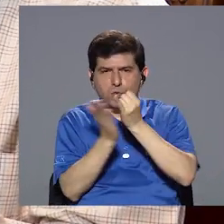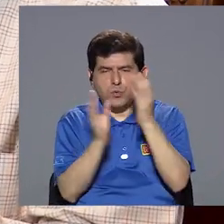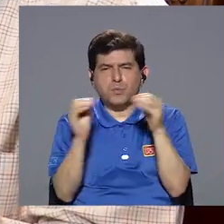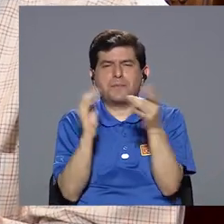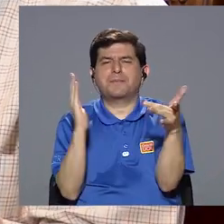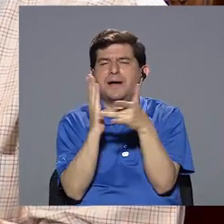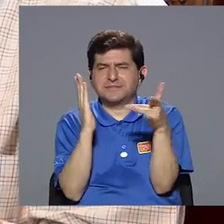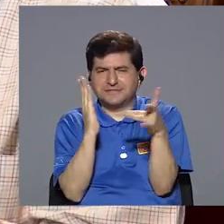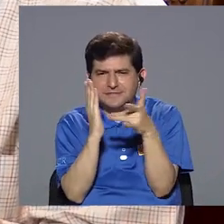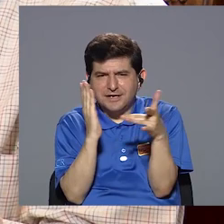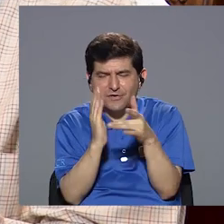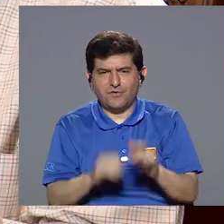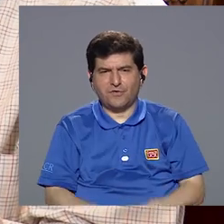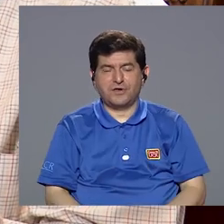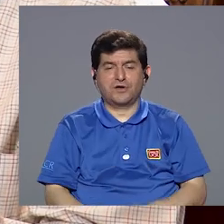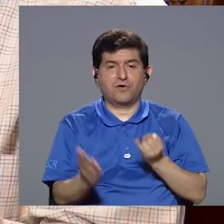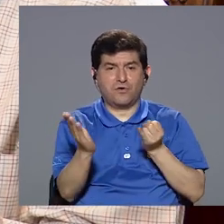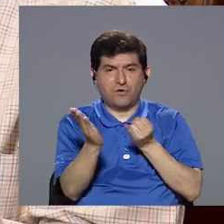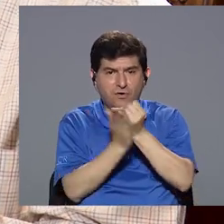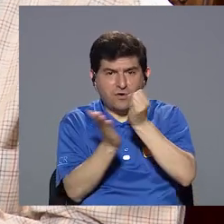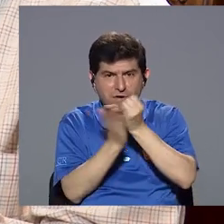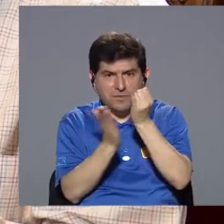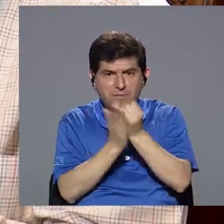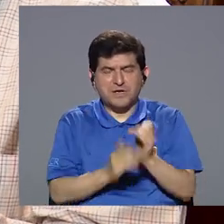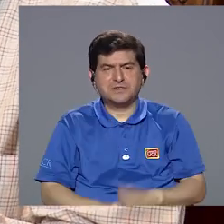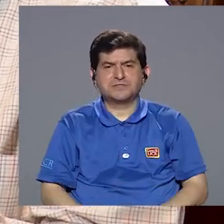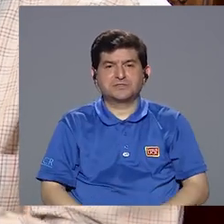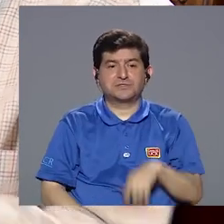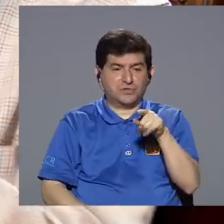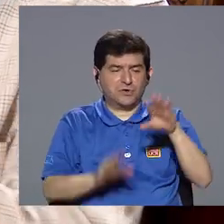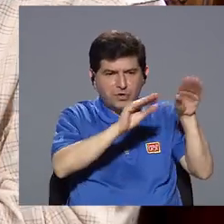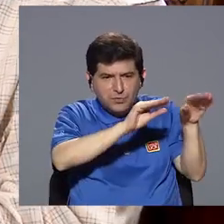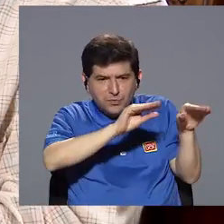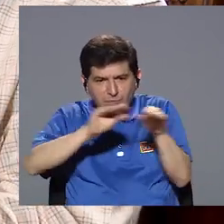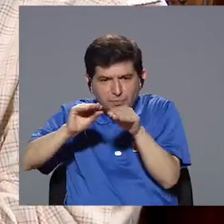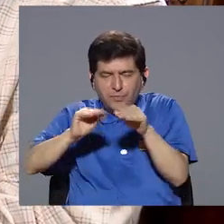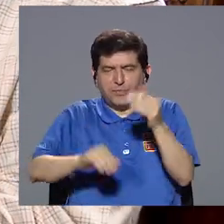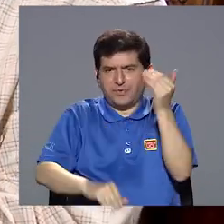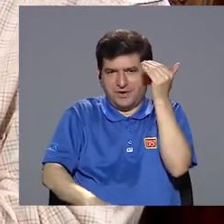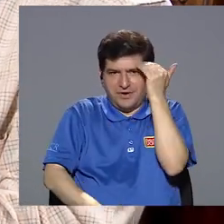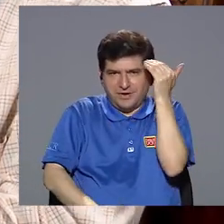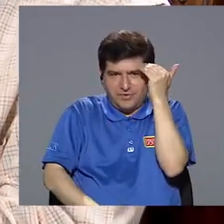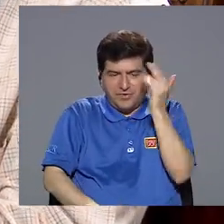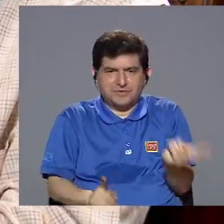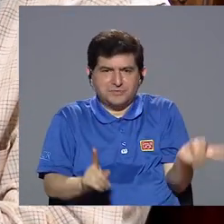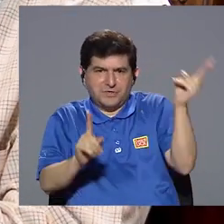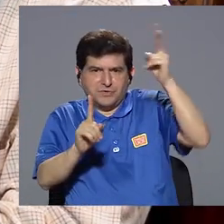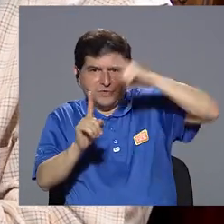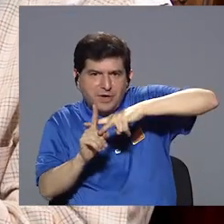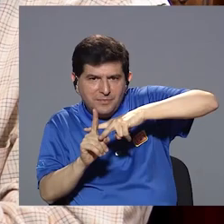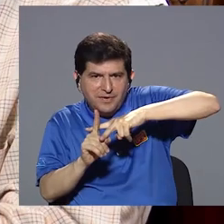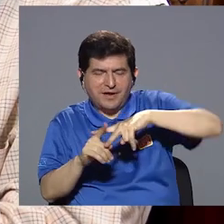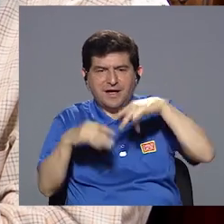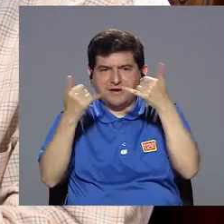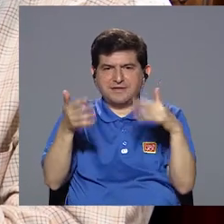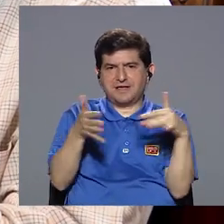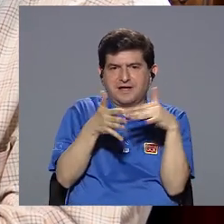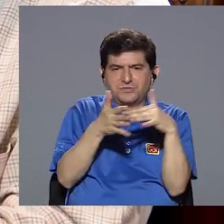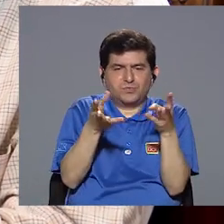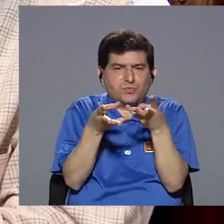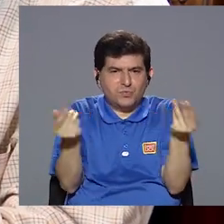investigación más tecnológica o lo que se denomina investigación traslacional que toma ese conocimiento y lo aplica al